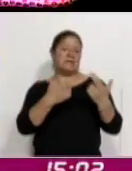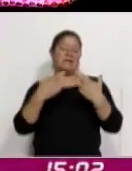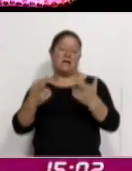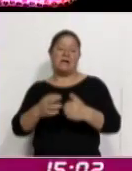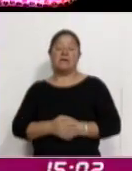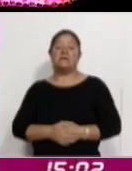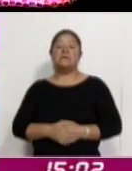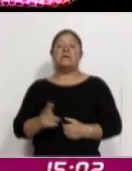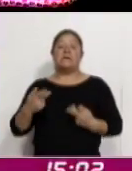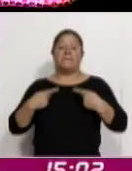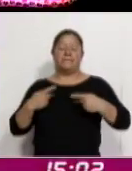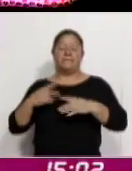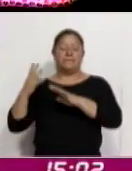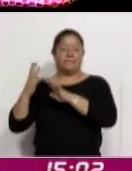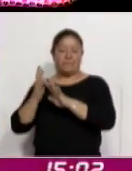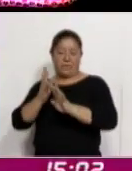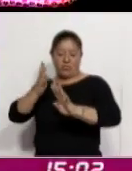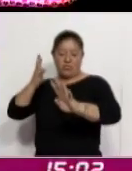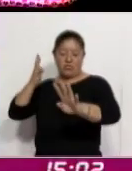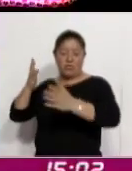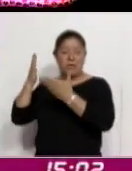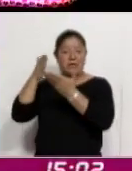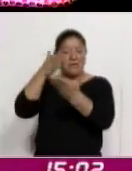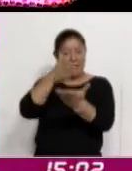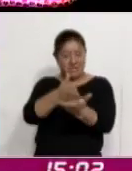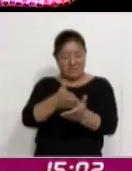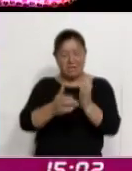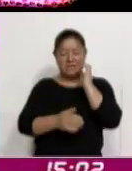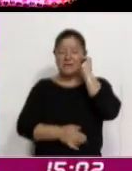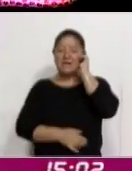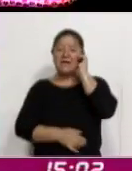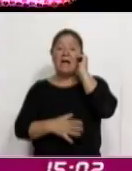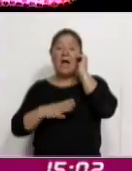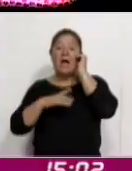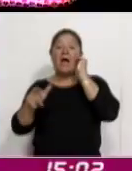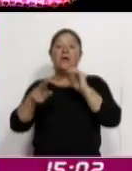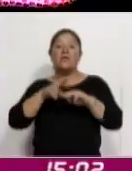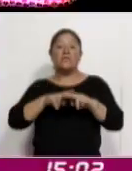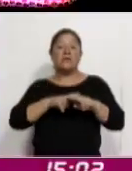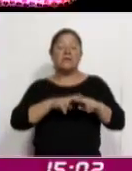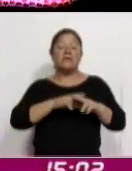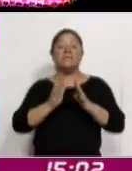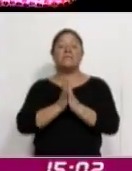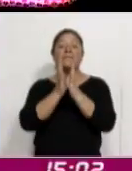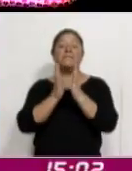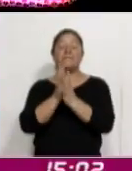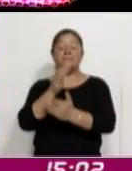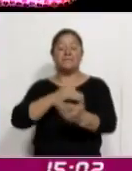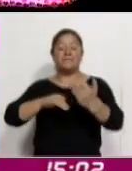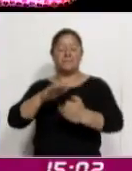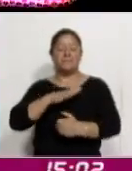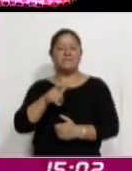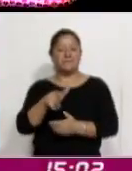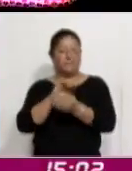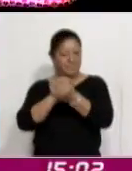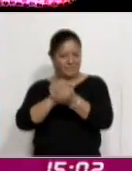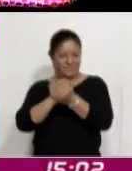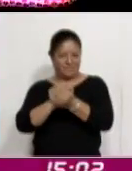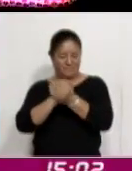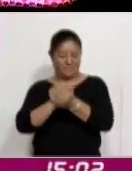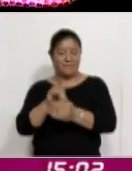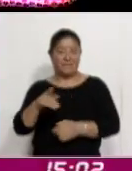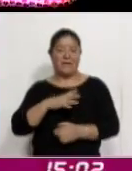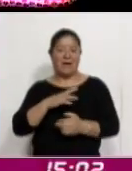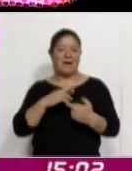las primeras personas que gusten de acompañarnos, recibirán un boleto para participar en este sorteo, en esta rifa de